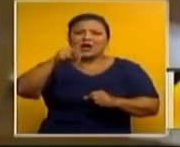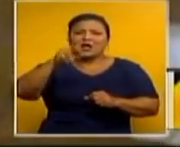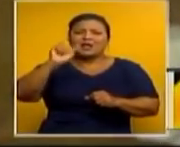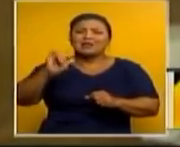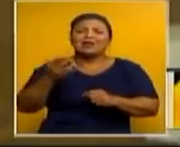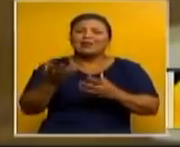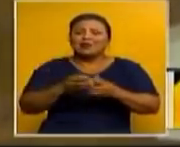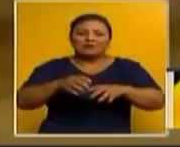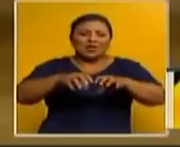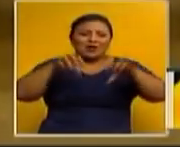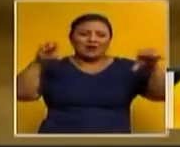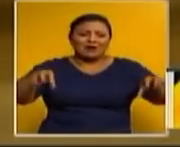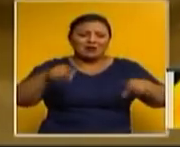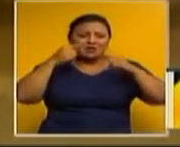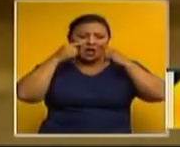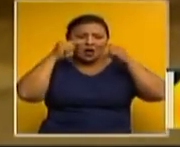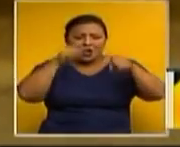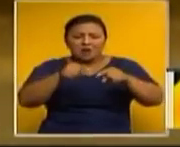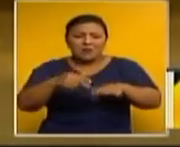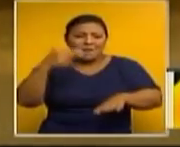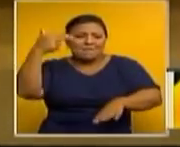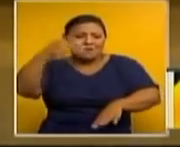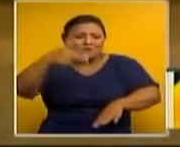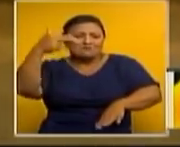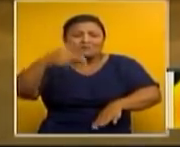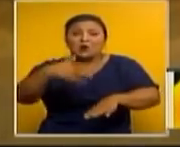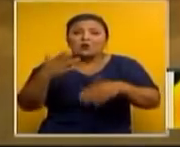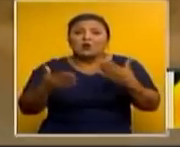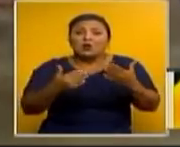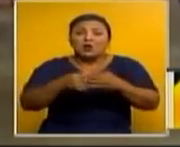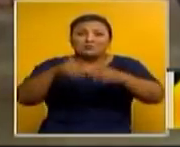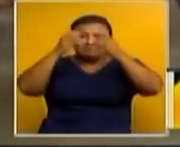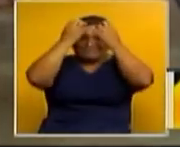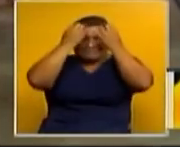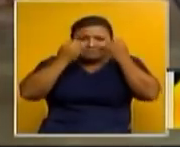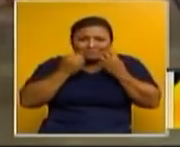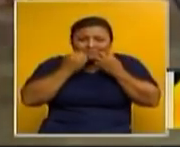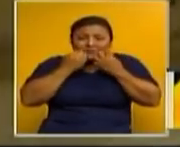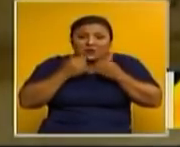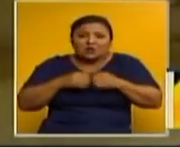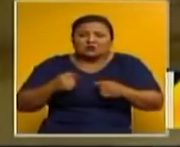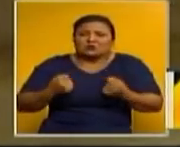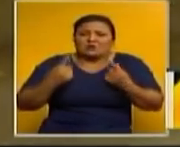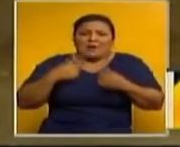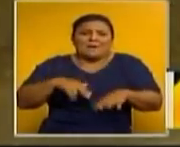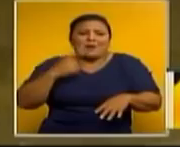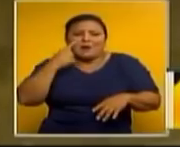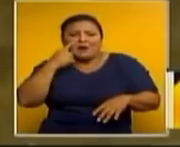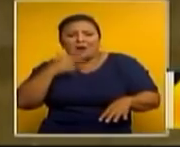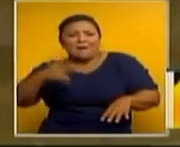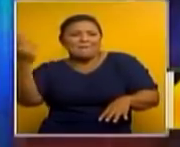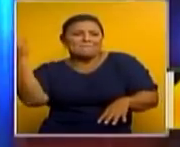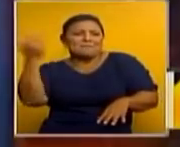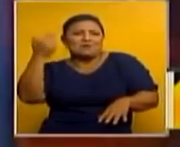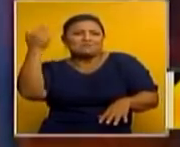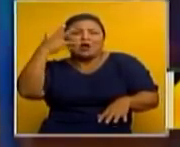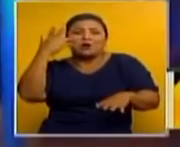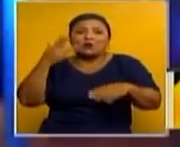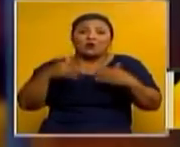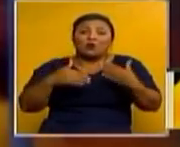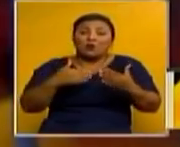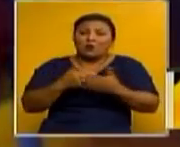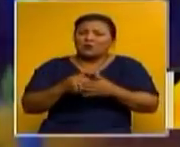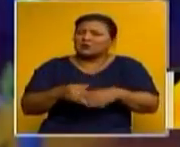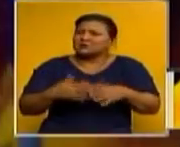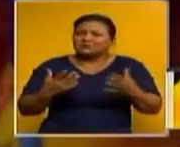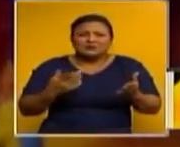indoor donde fue acribillado por sicarios encapuchados, quienes llegaron sorpresivamente disparándole a la cabeza. Se tiene entendido